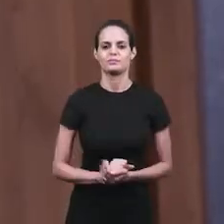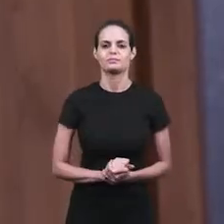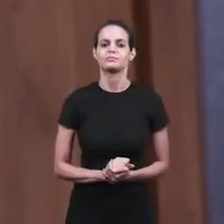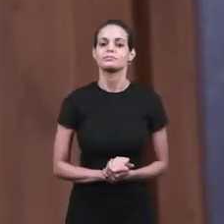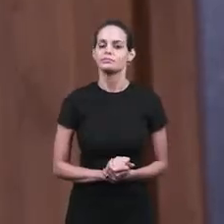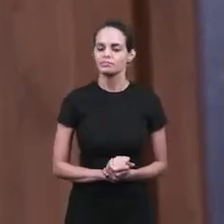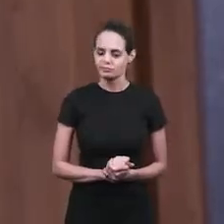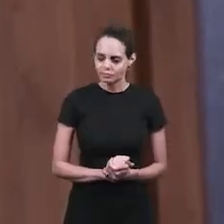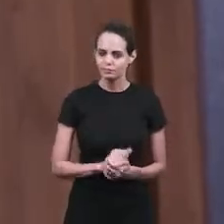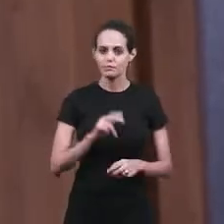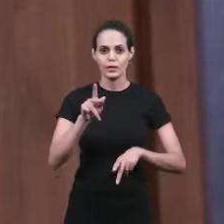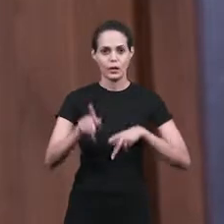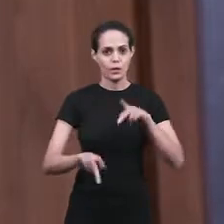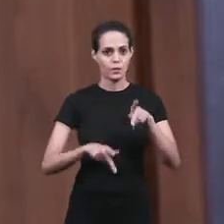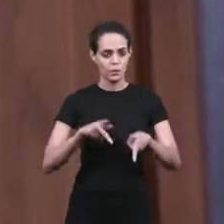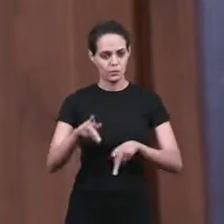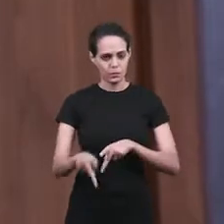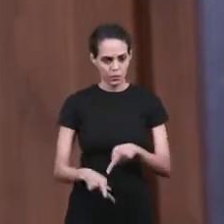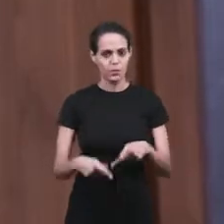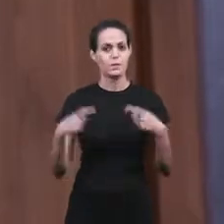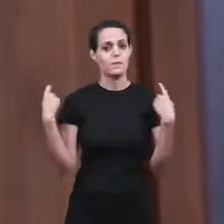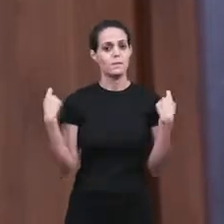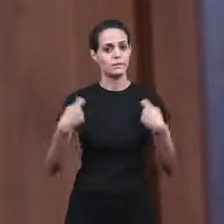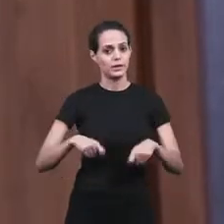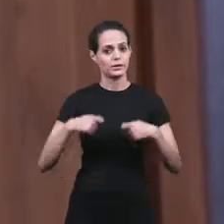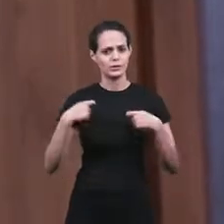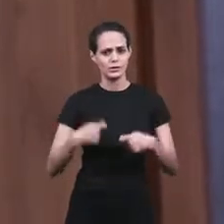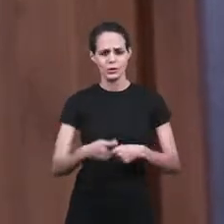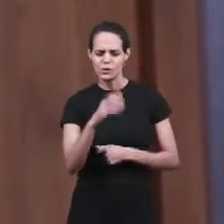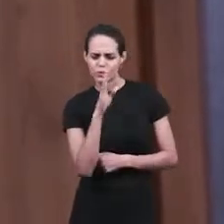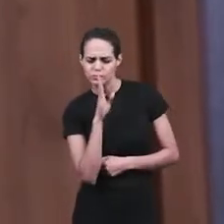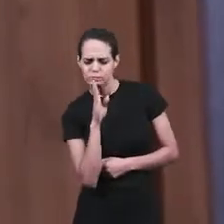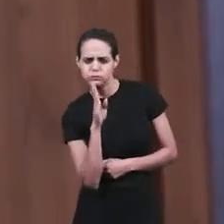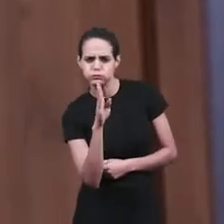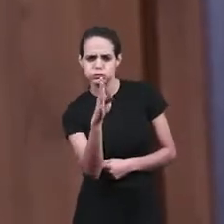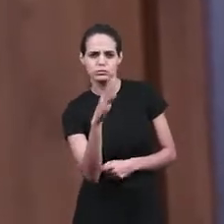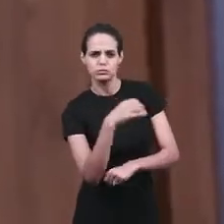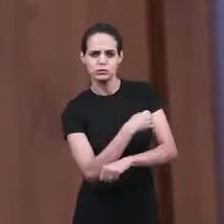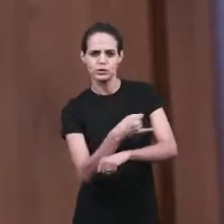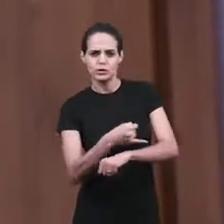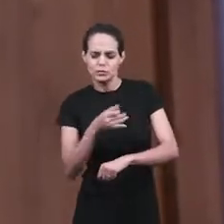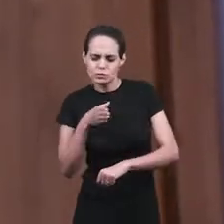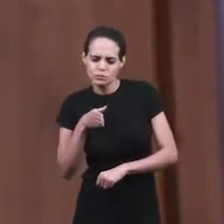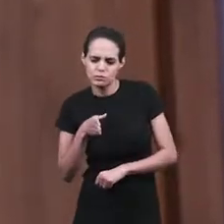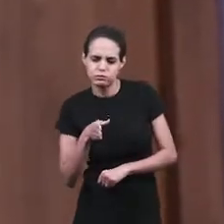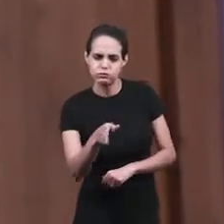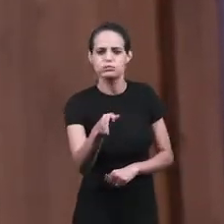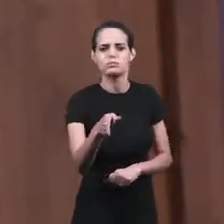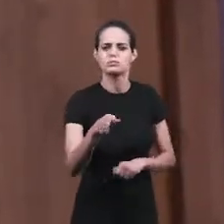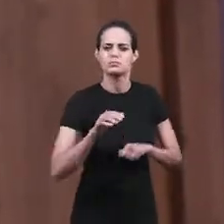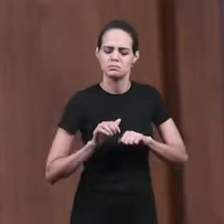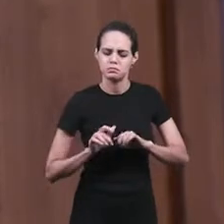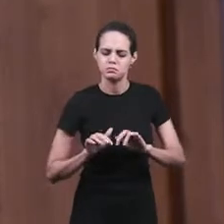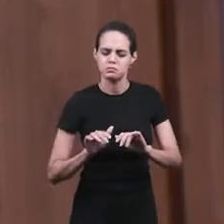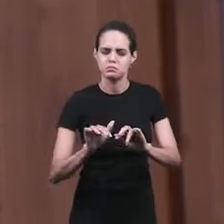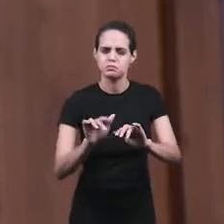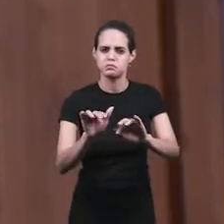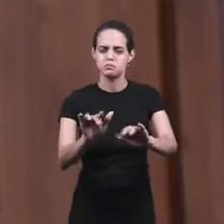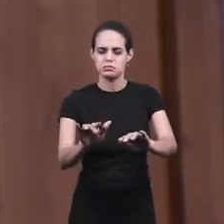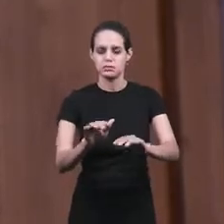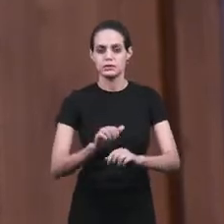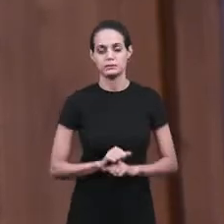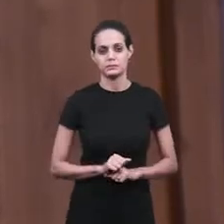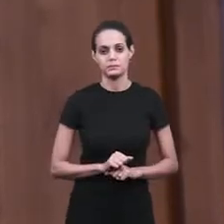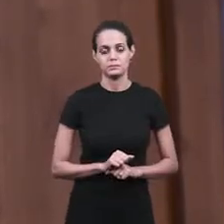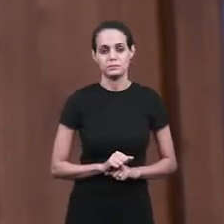El pueblo de Israel necesitó cruzar el Jordán para ir en dirección a la tierra prometida. Cruzar el Jordán tiene